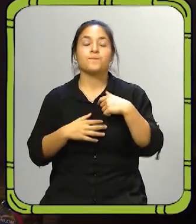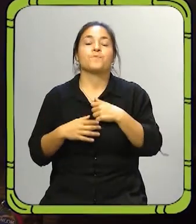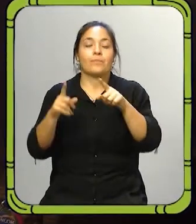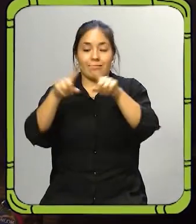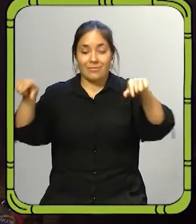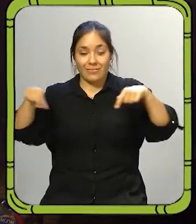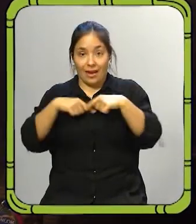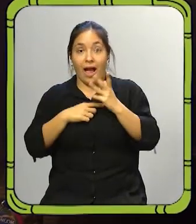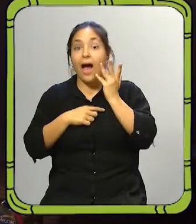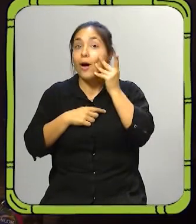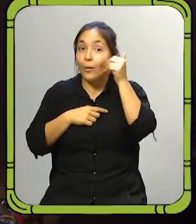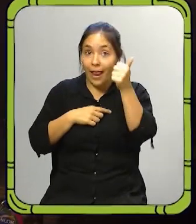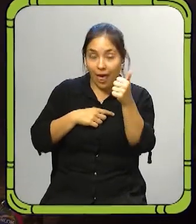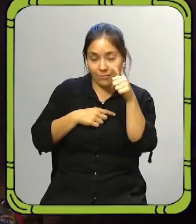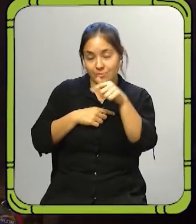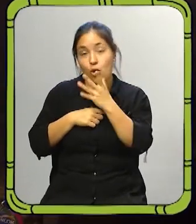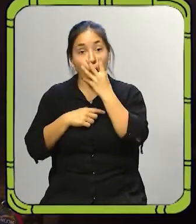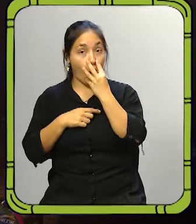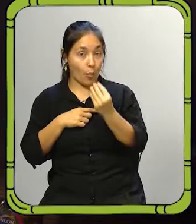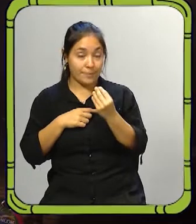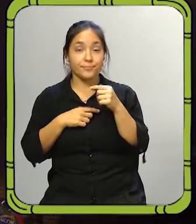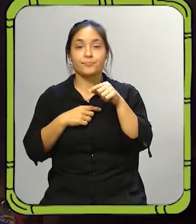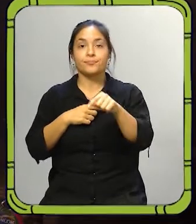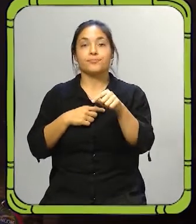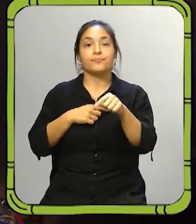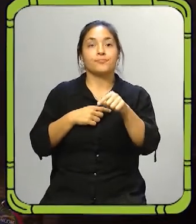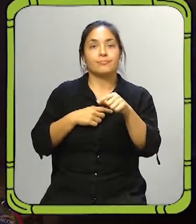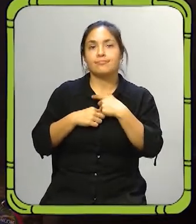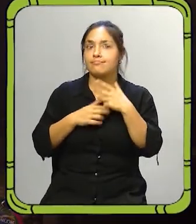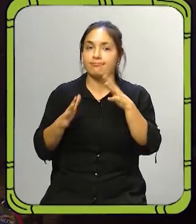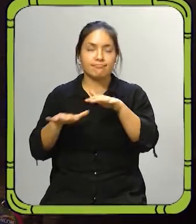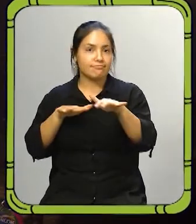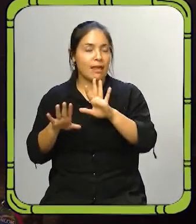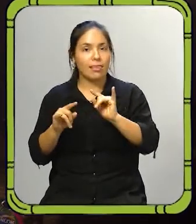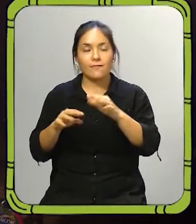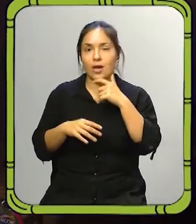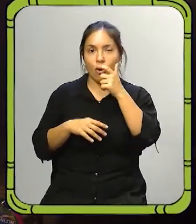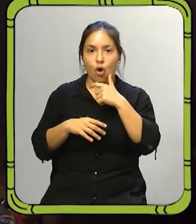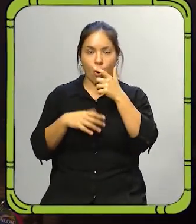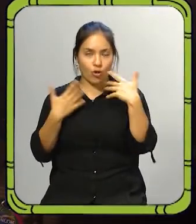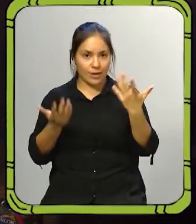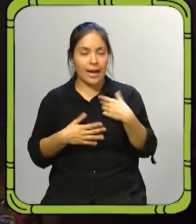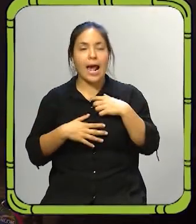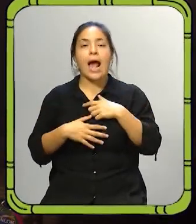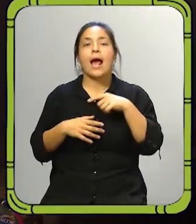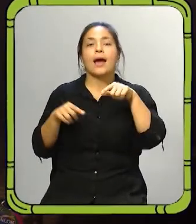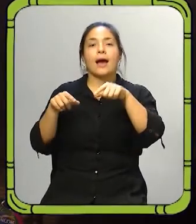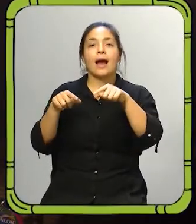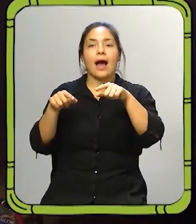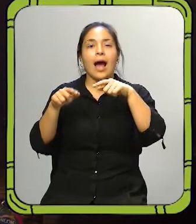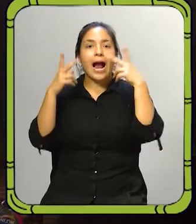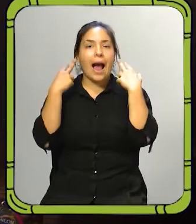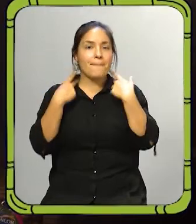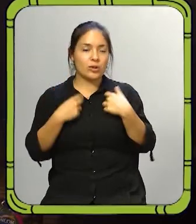abuela Loba, las cosas habían empezado a ponerse muy difíciles para Rojo. La Caperucita Feroz ya estaba casi suelta y